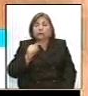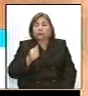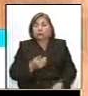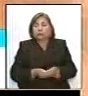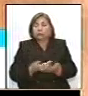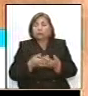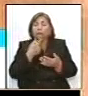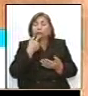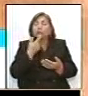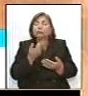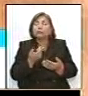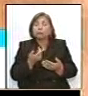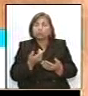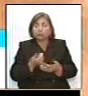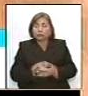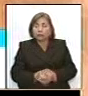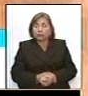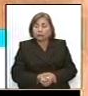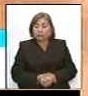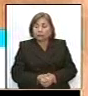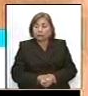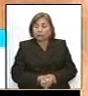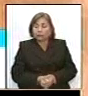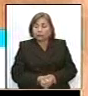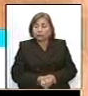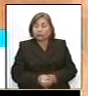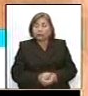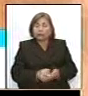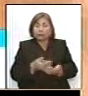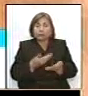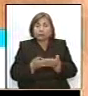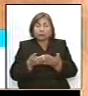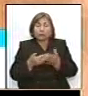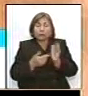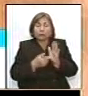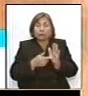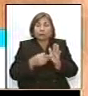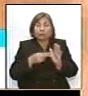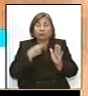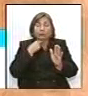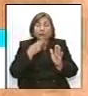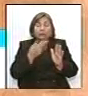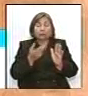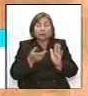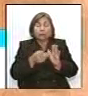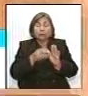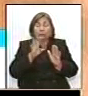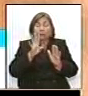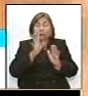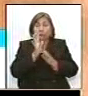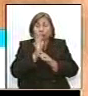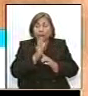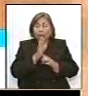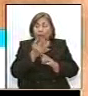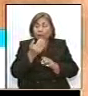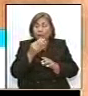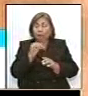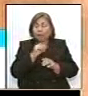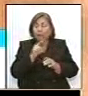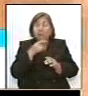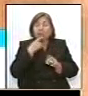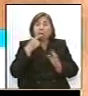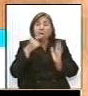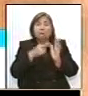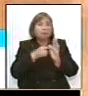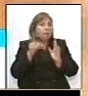Se refiere al comunicado de los portavoces del jueves 14 de marzo. Sin embargo, esta afirmación también